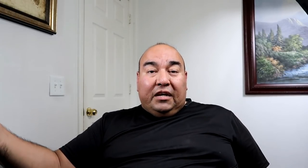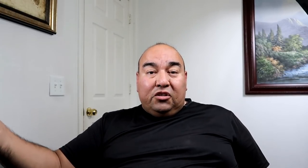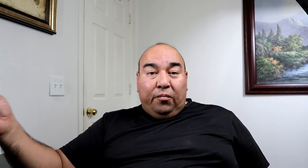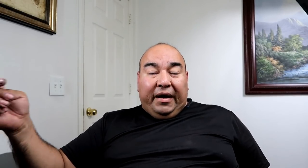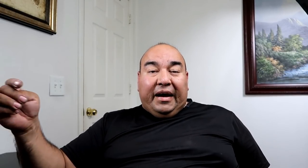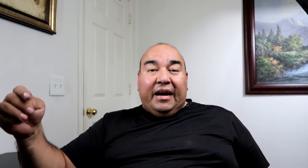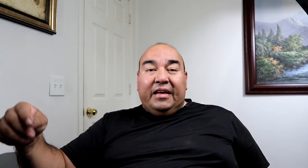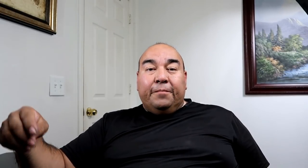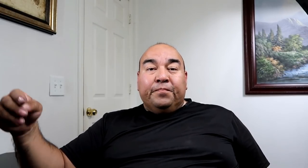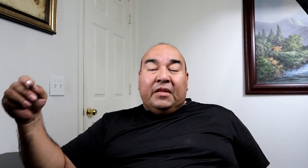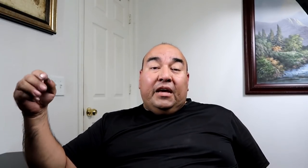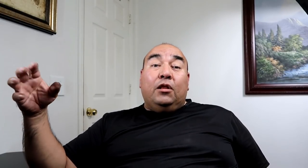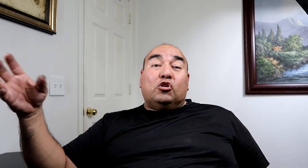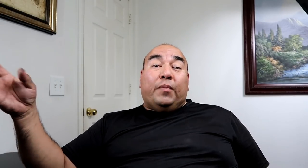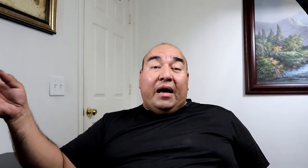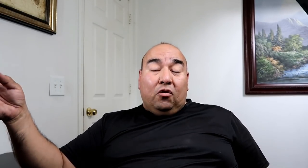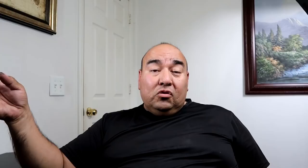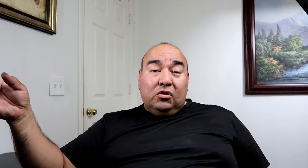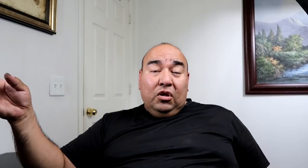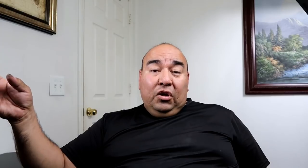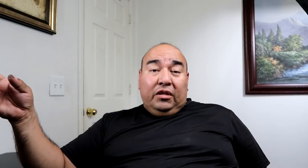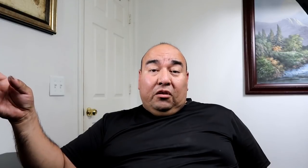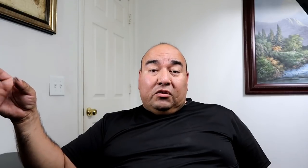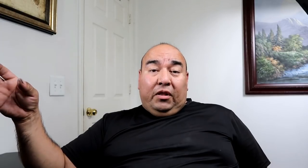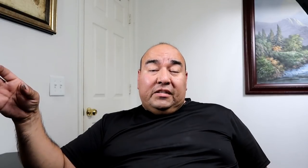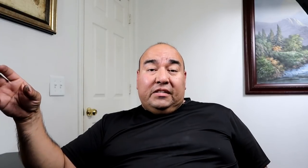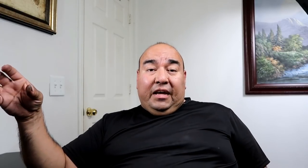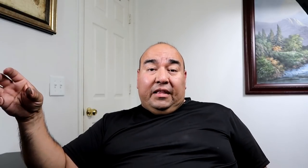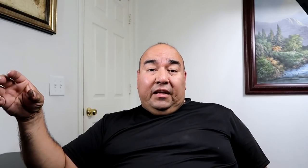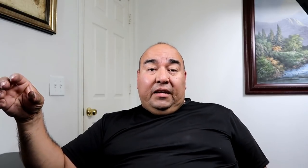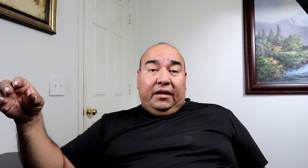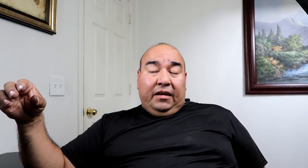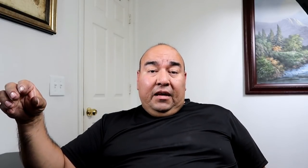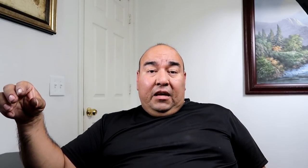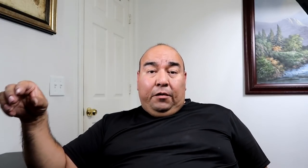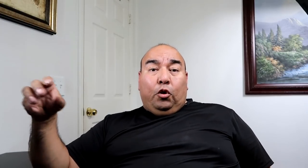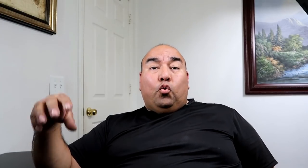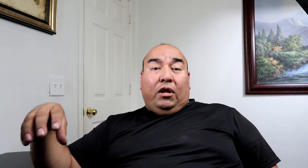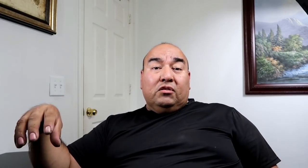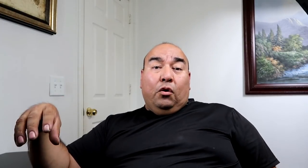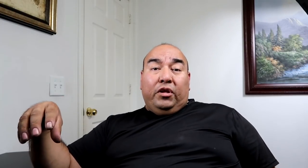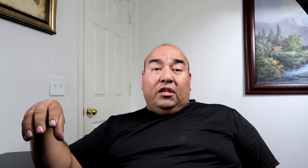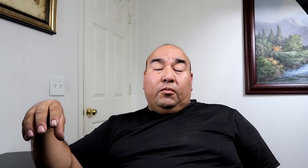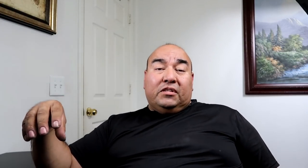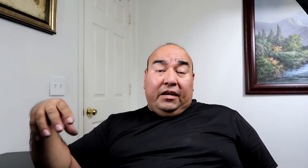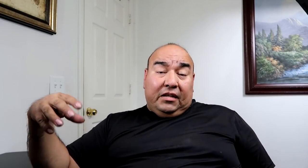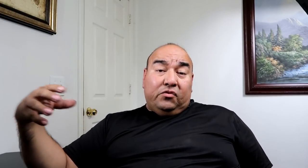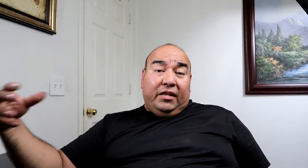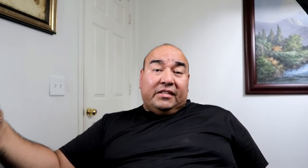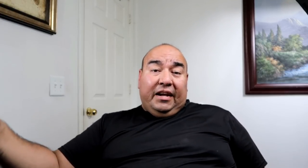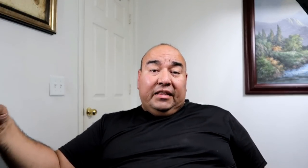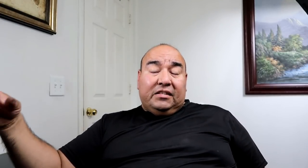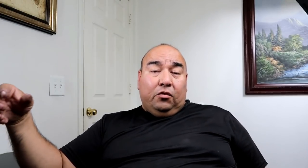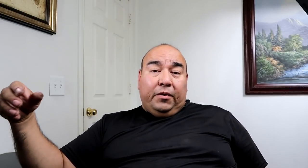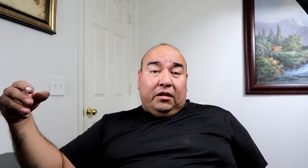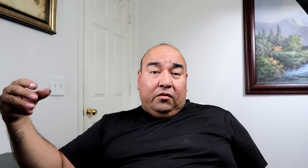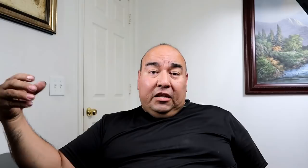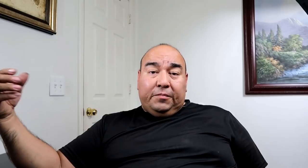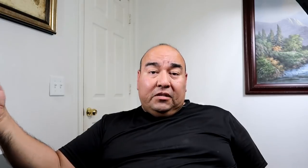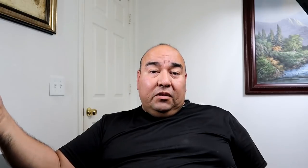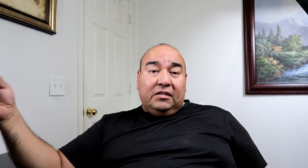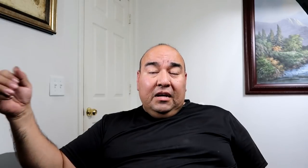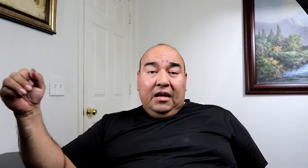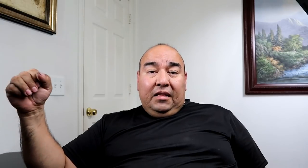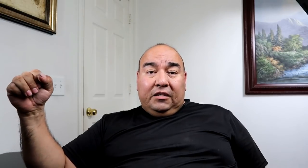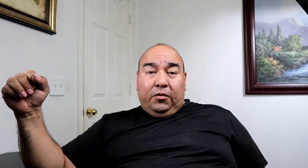una comunicación bancaria. Y los bancos, de los cuales están involucrados ahorita, pues están en las ciudades grandes, ¿no? Para